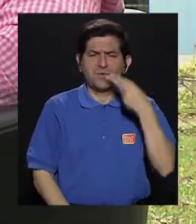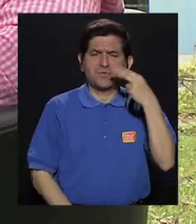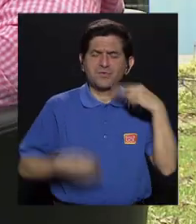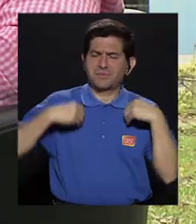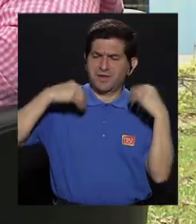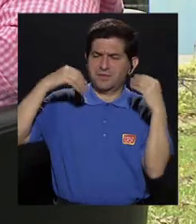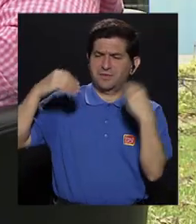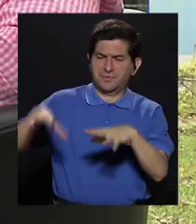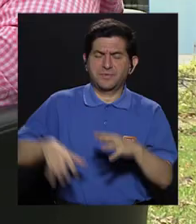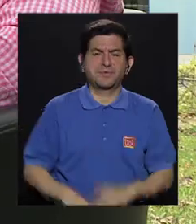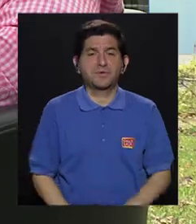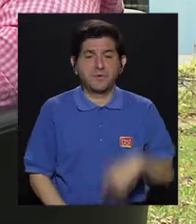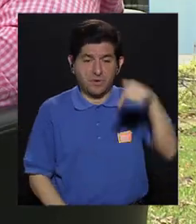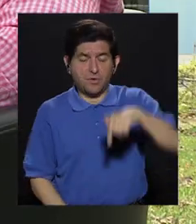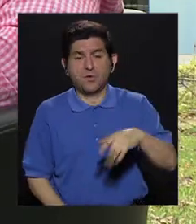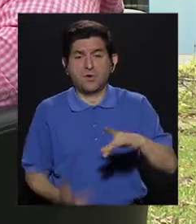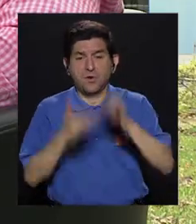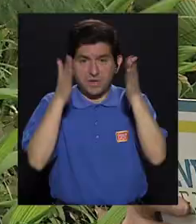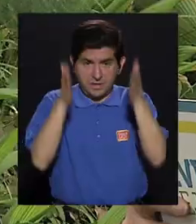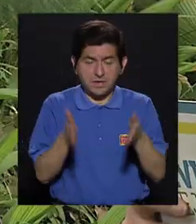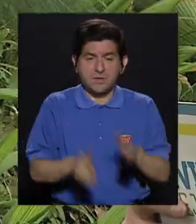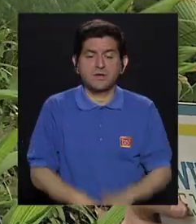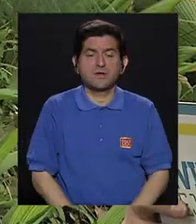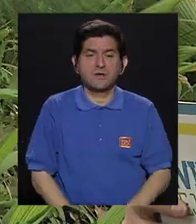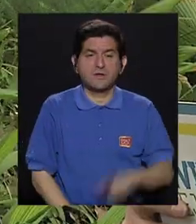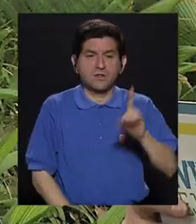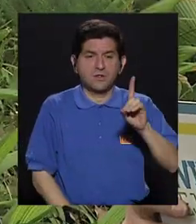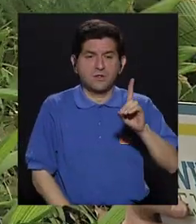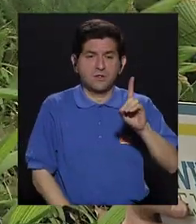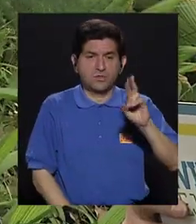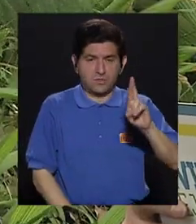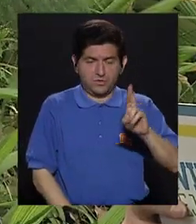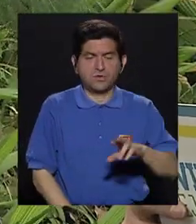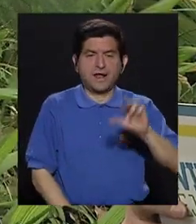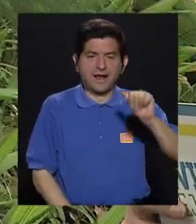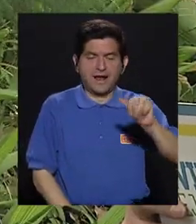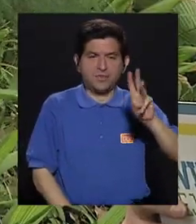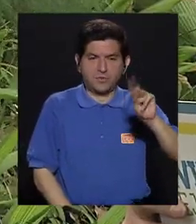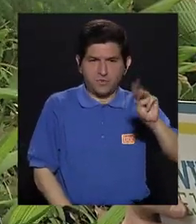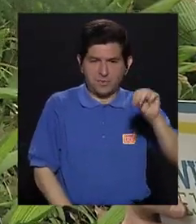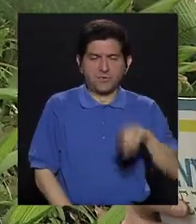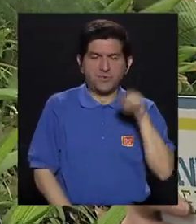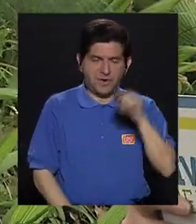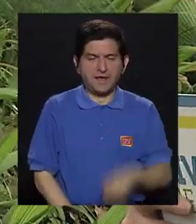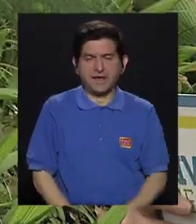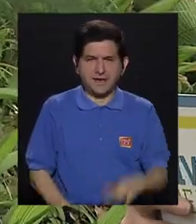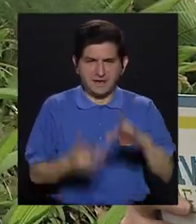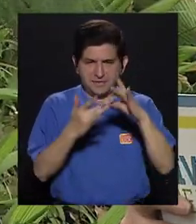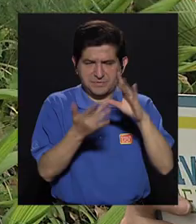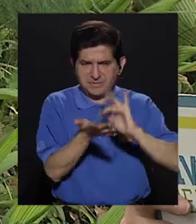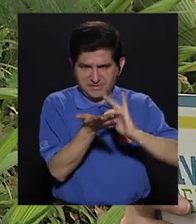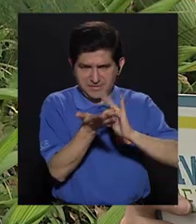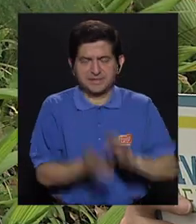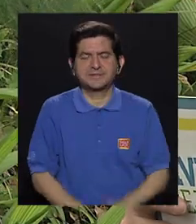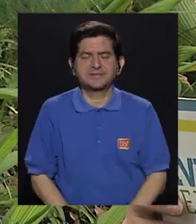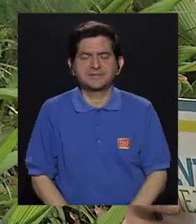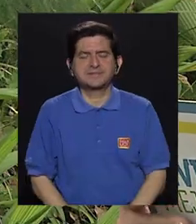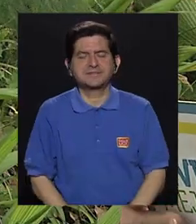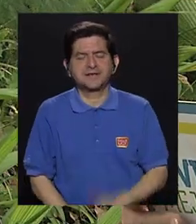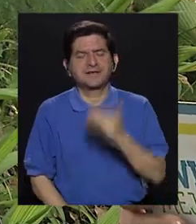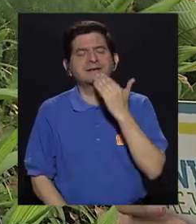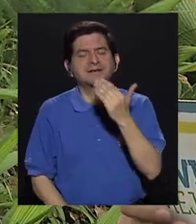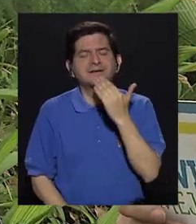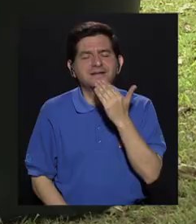de fumar, y para ello contamos con la presencia del especialista, el doctor Alejandro Mora Mora. Él es farmacéutico y bienvenido, doctor. Gracias,